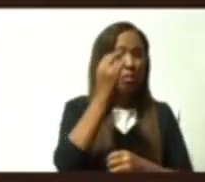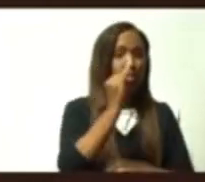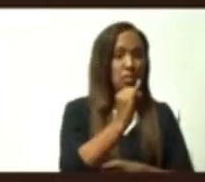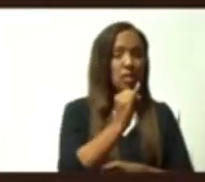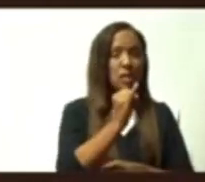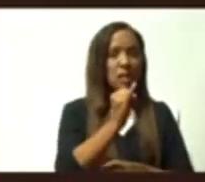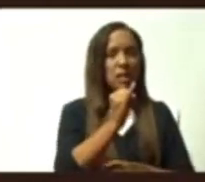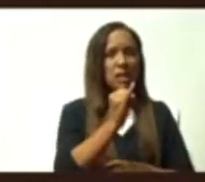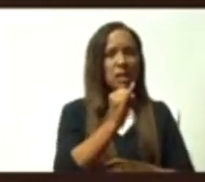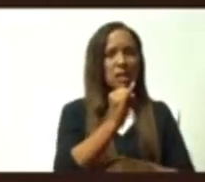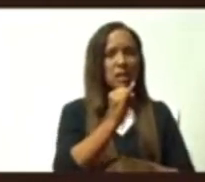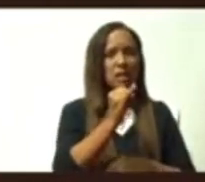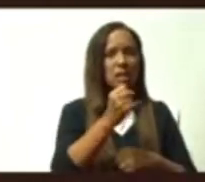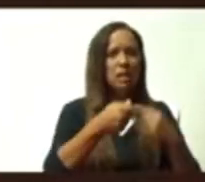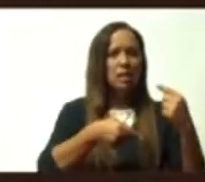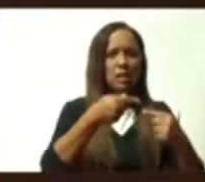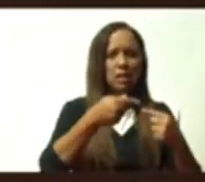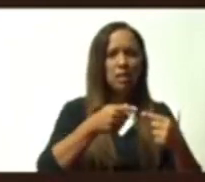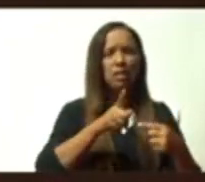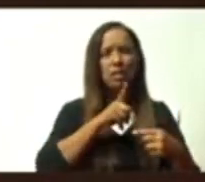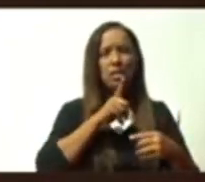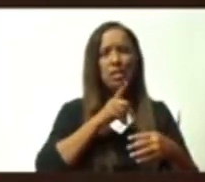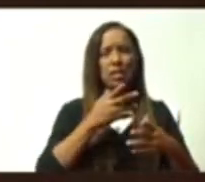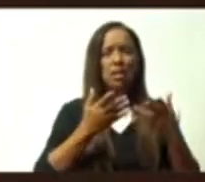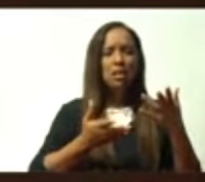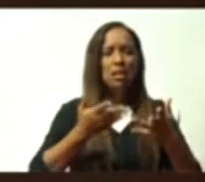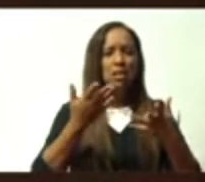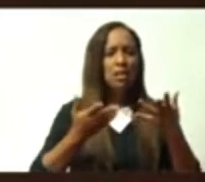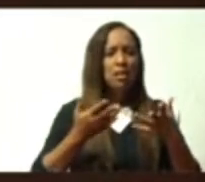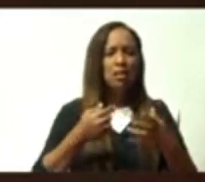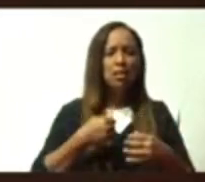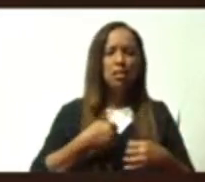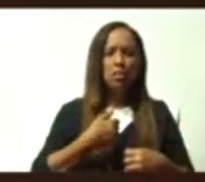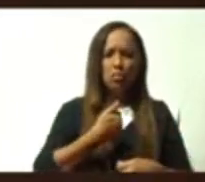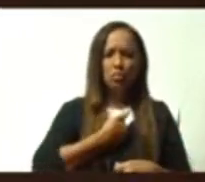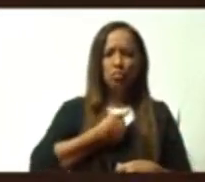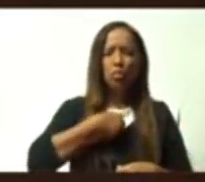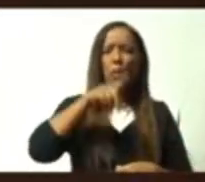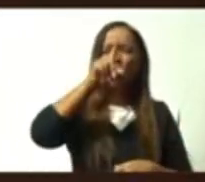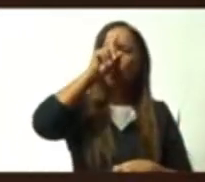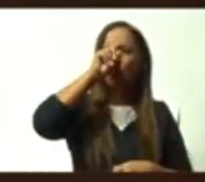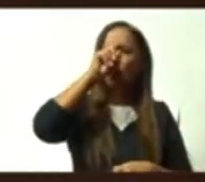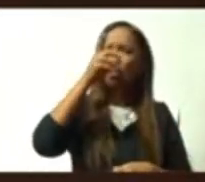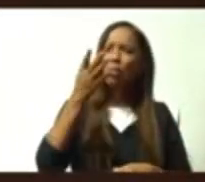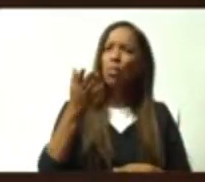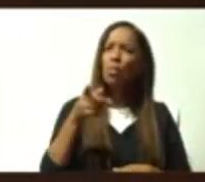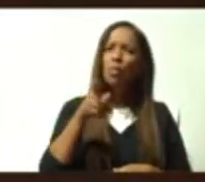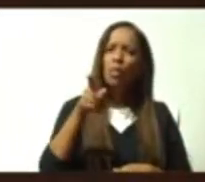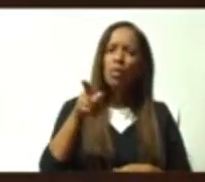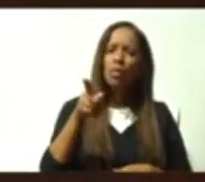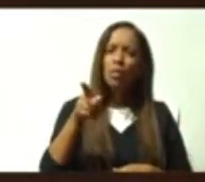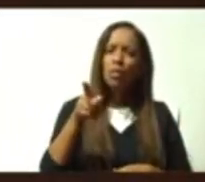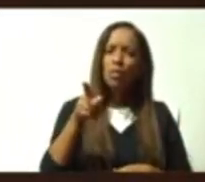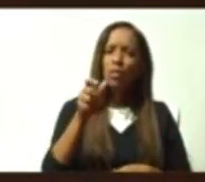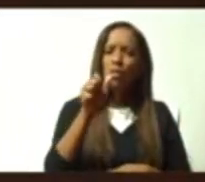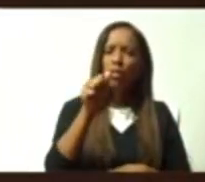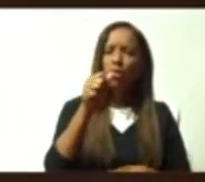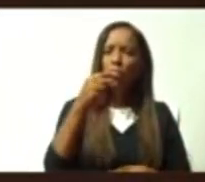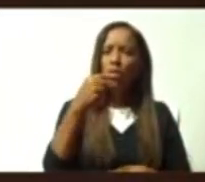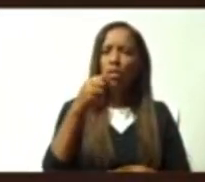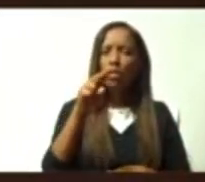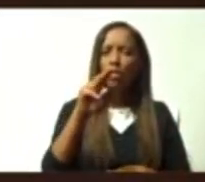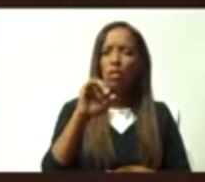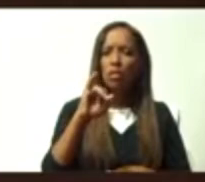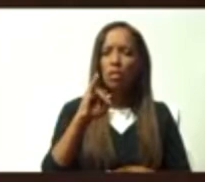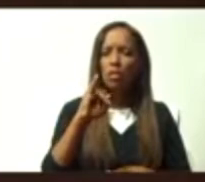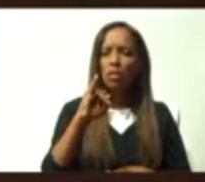y que esperemos que logre lo que queremos, que todo pase en paz. Pero estamos más que seguros que con